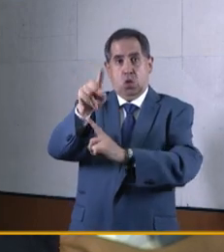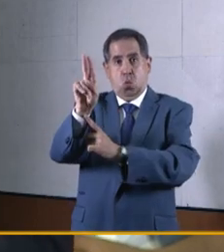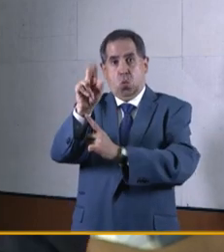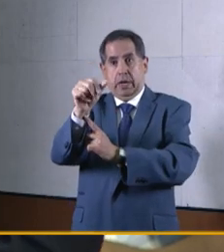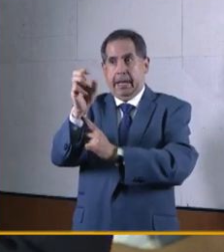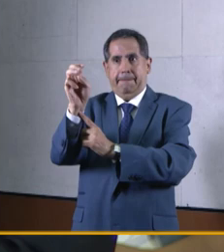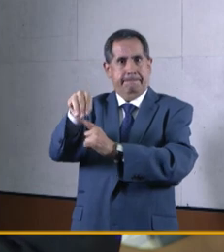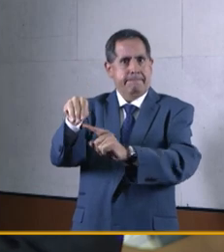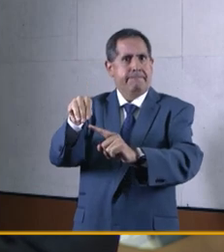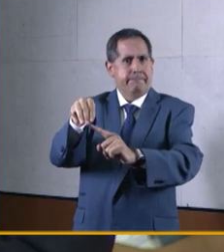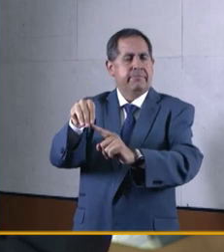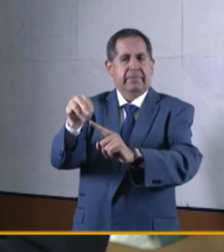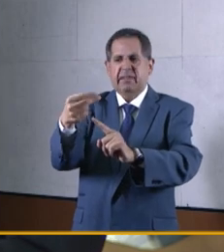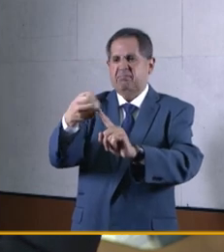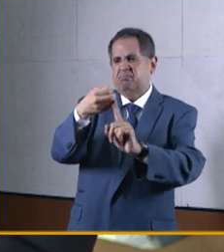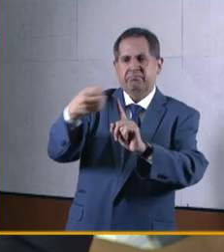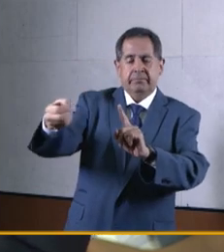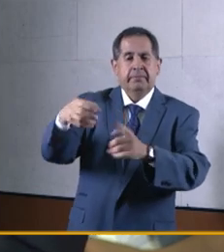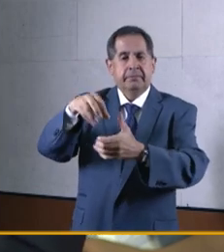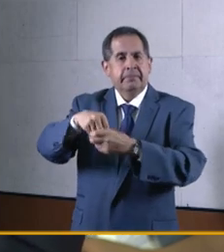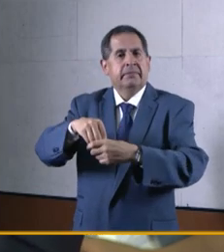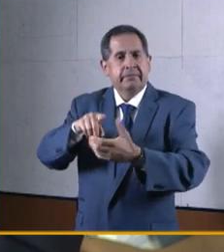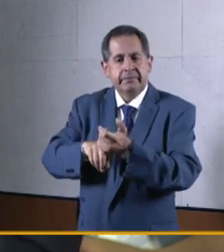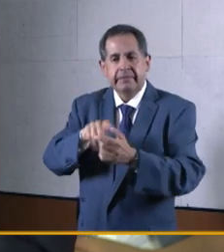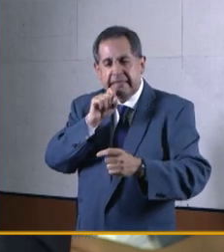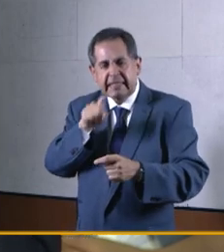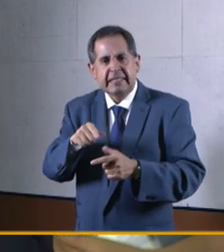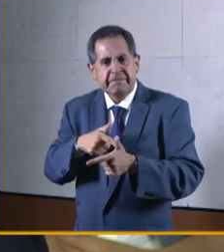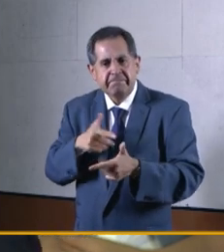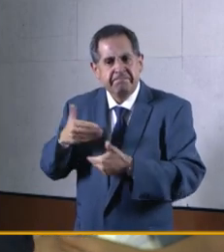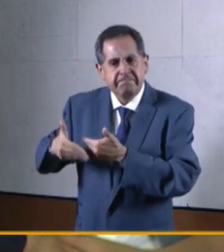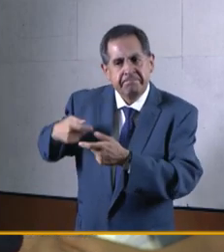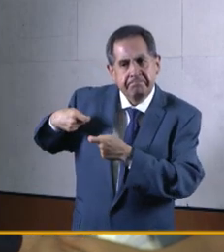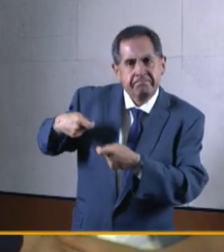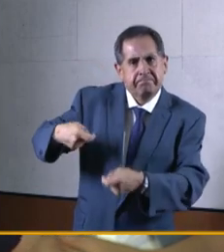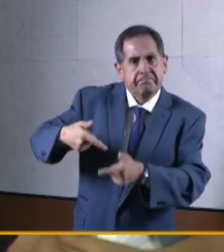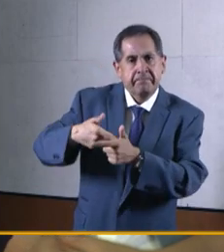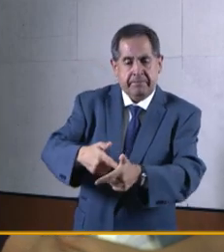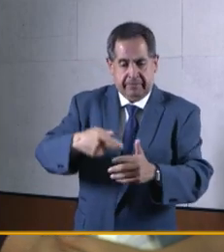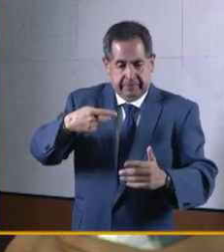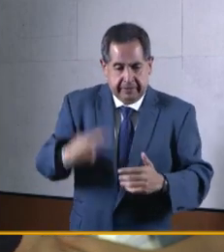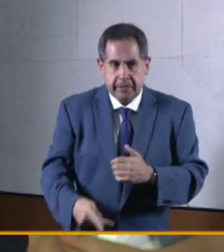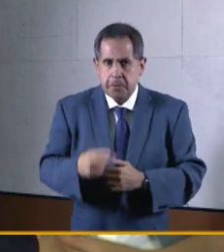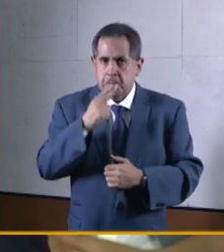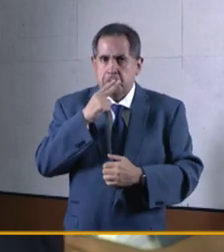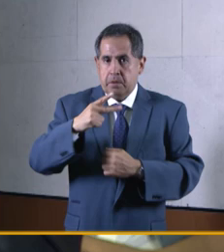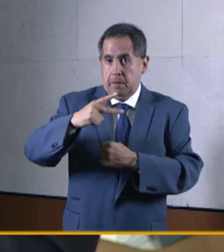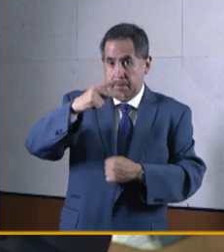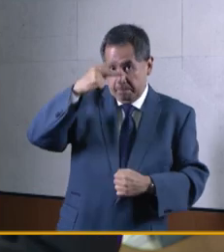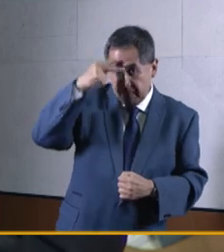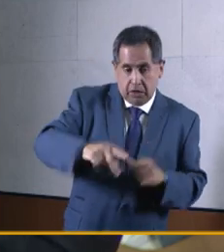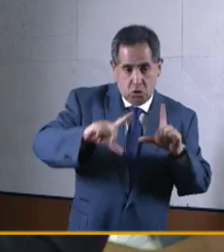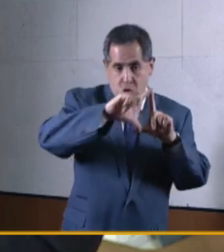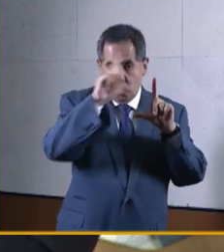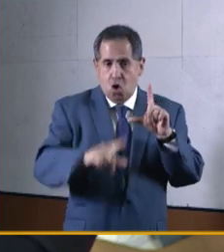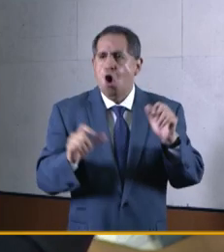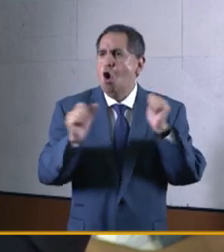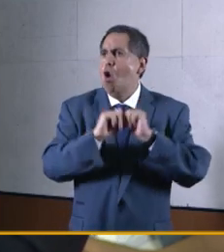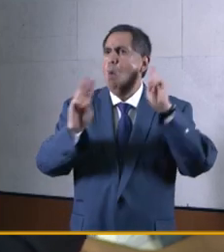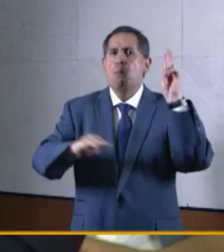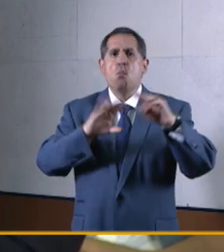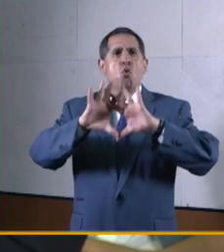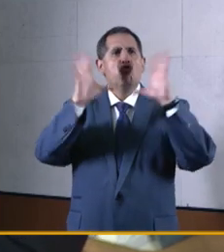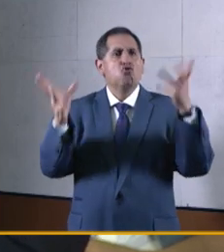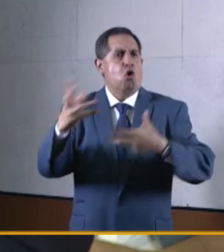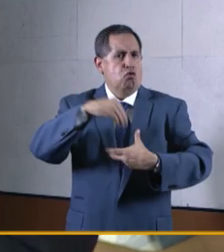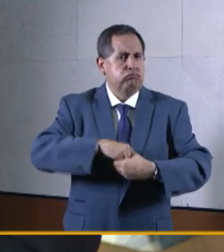y reconoce el continuo que existe por fuerza entre lo nacional y lo universal dijo